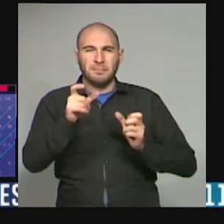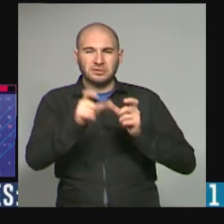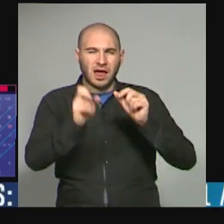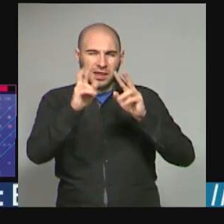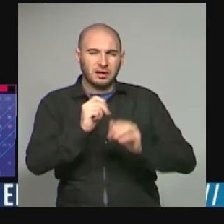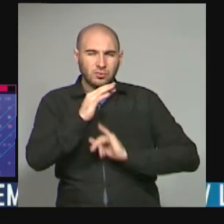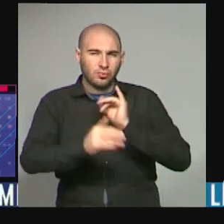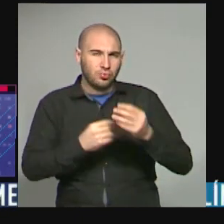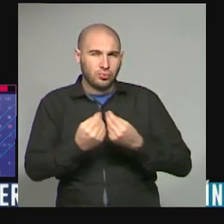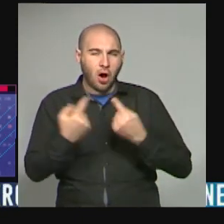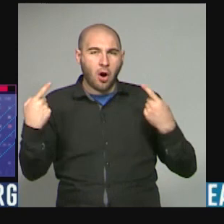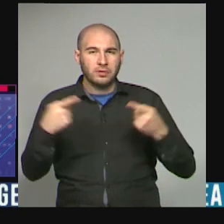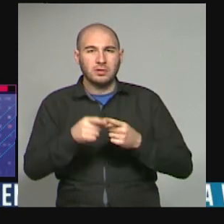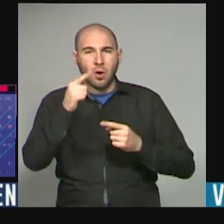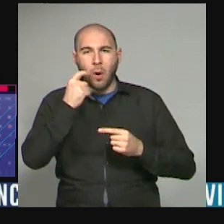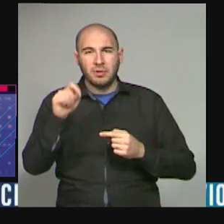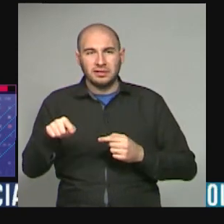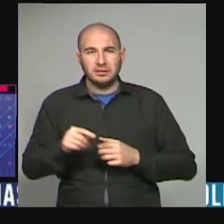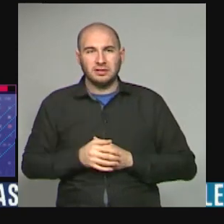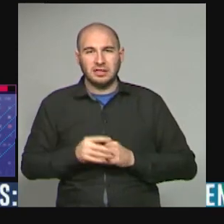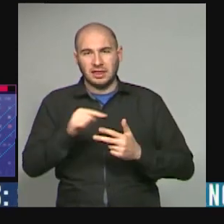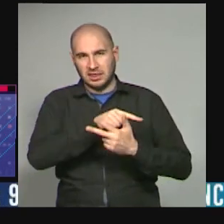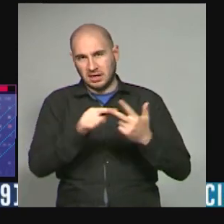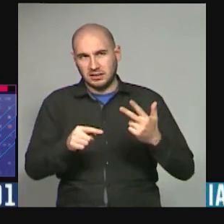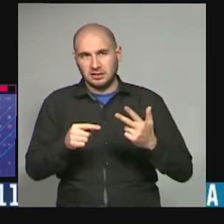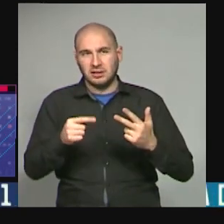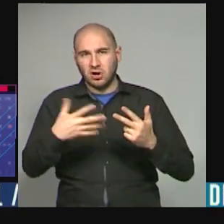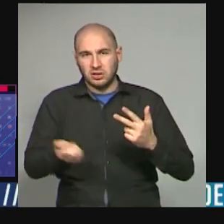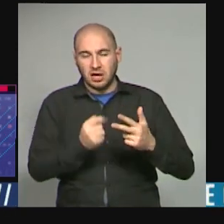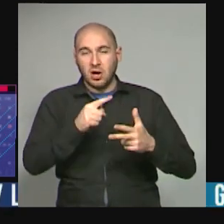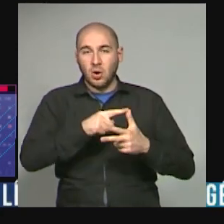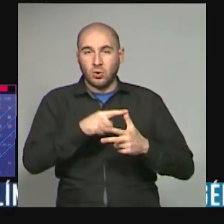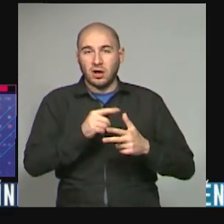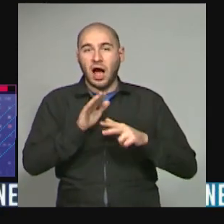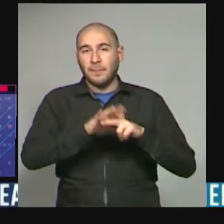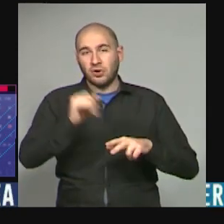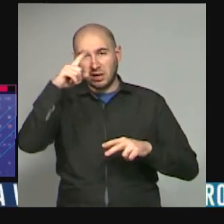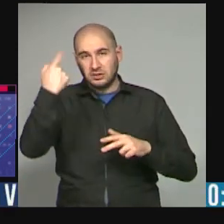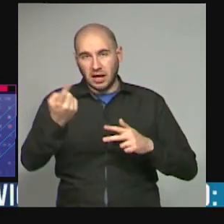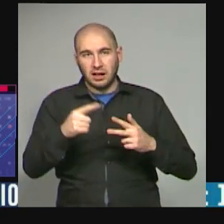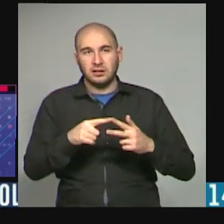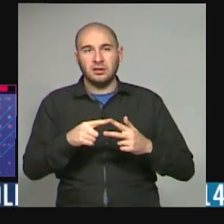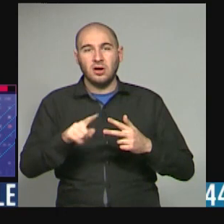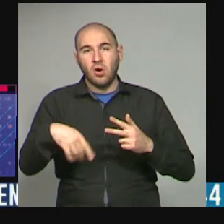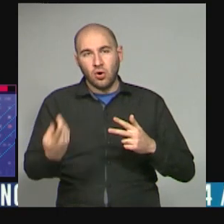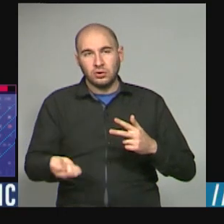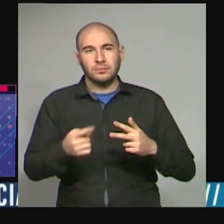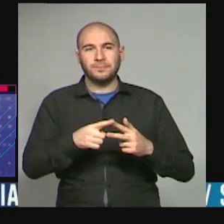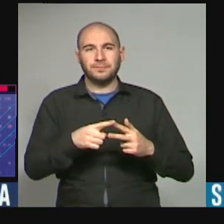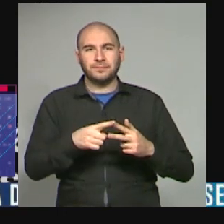analistas hablan de que el objetivo de Guaidó eran tres, tenía que alcanzar. Uno, el apoyo internacional. Sí.